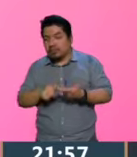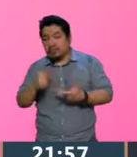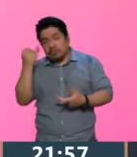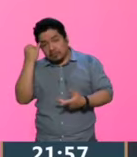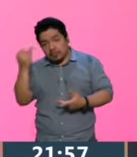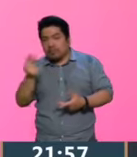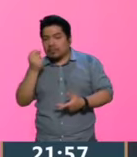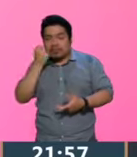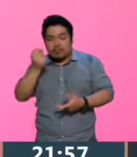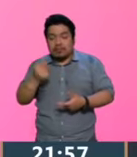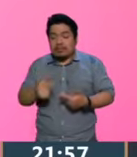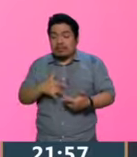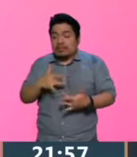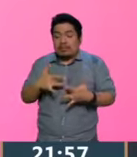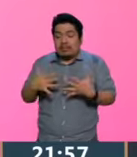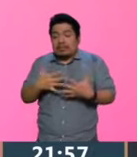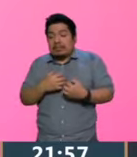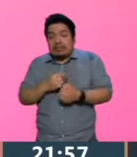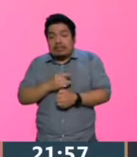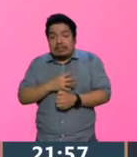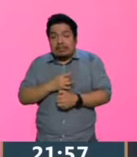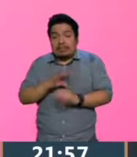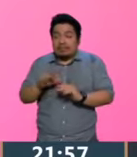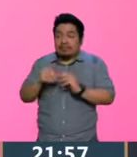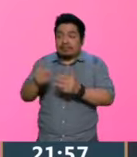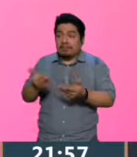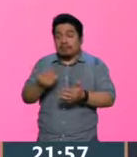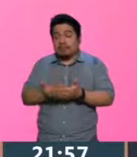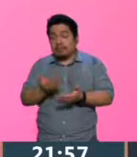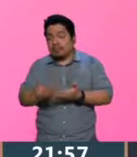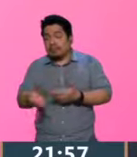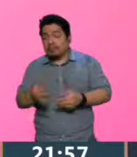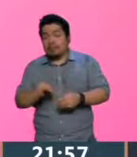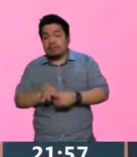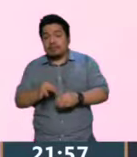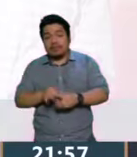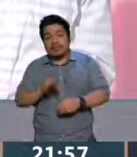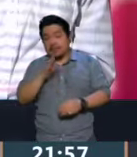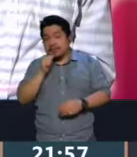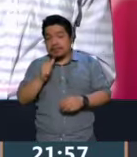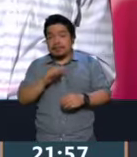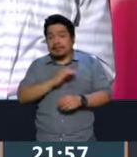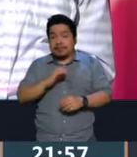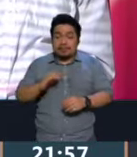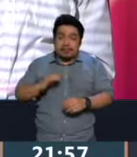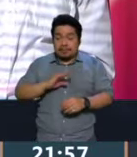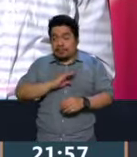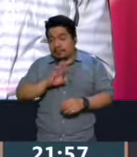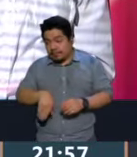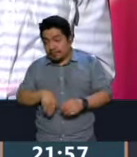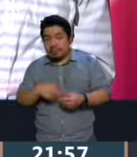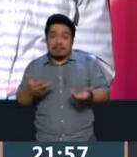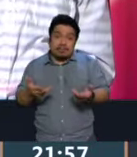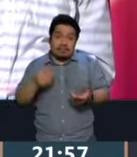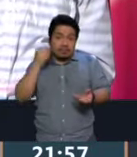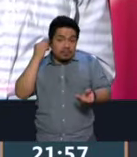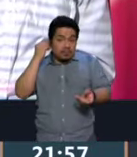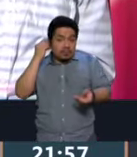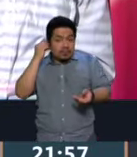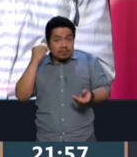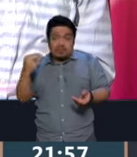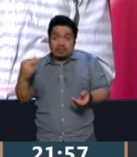tendría por qué nadie tener miedo de salir a hacer campaña a la calle, de exponer ideas, de pedir el voto. No tendría por qué haber candidatos que fallezcan por, bueno, que les